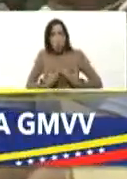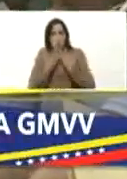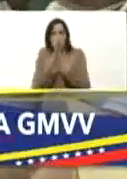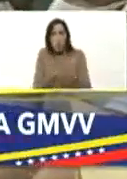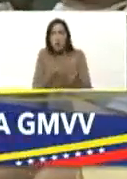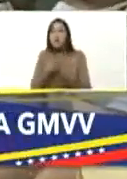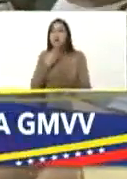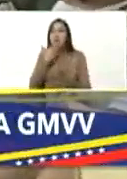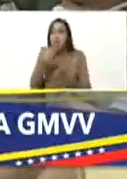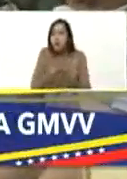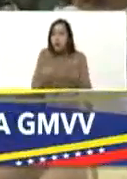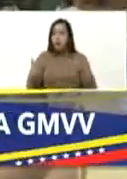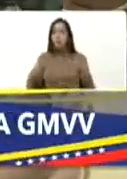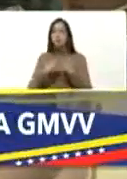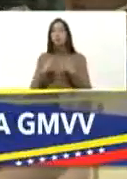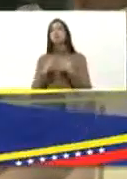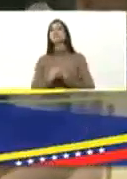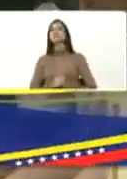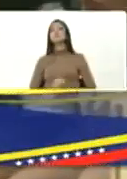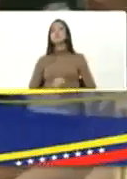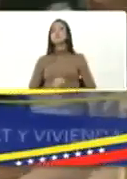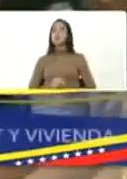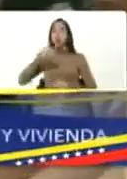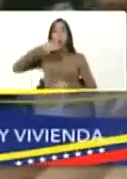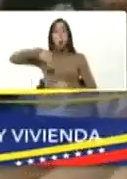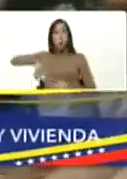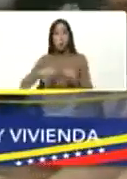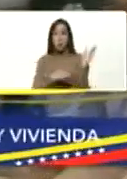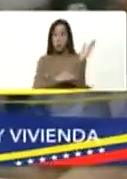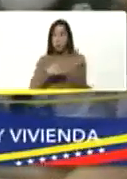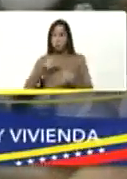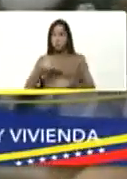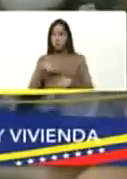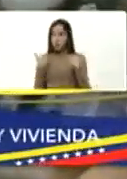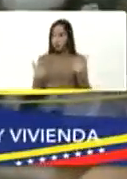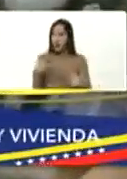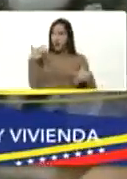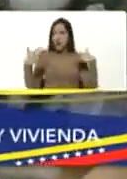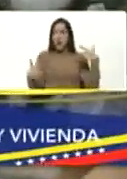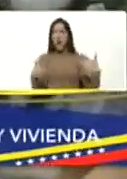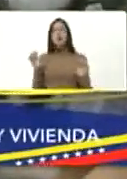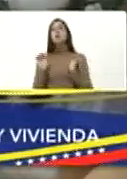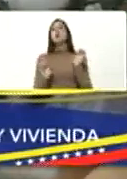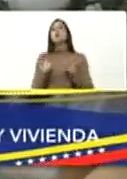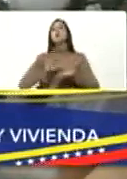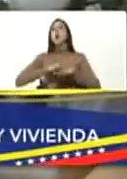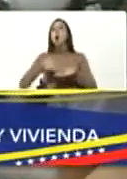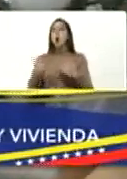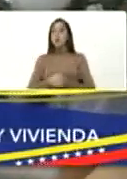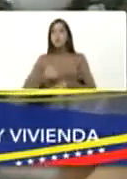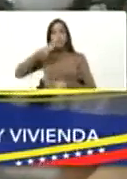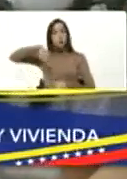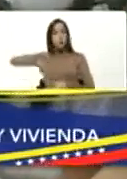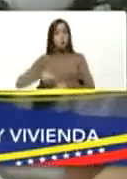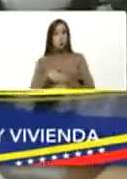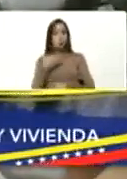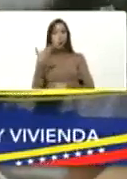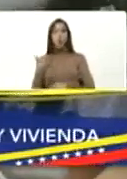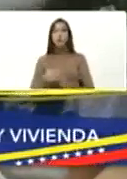el agradecimiento y lo que el pueblo de Lara hoy siente, alegría, emoción, porque un pueblo que puede